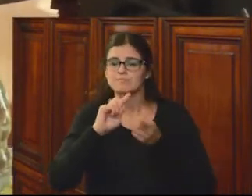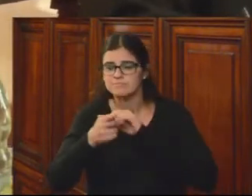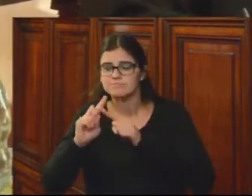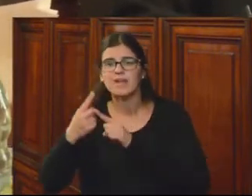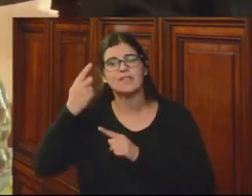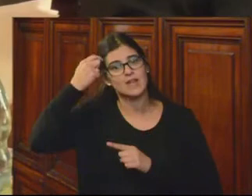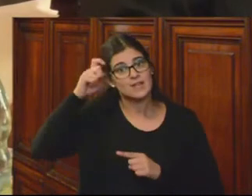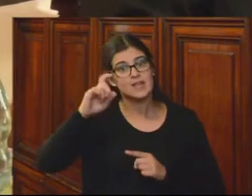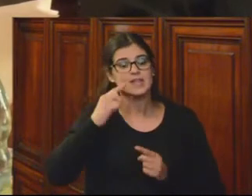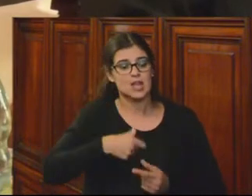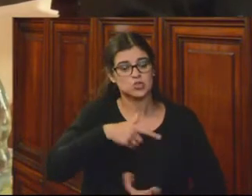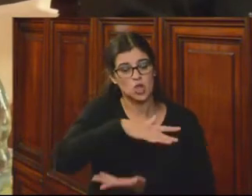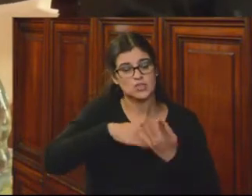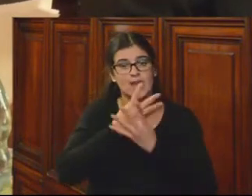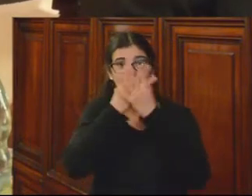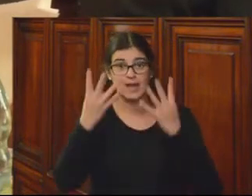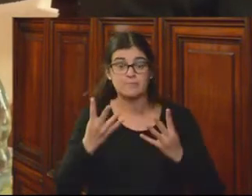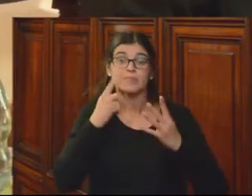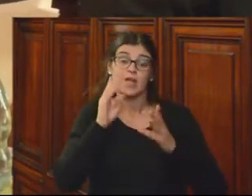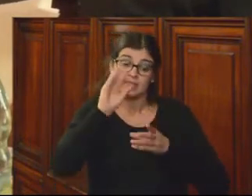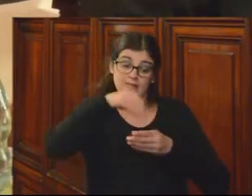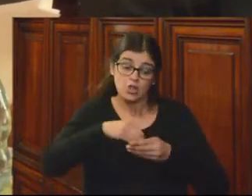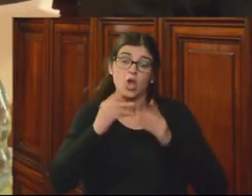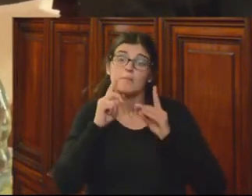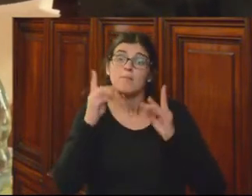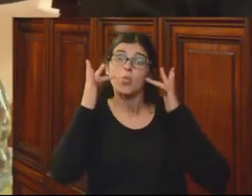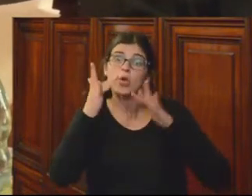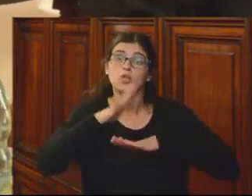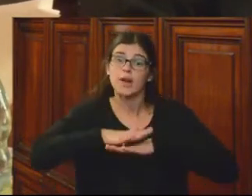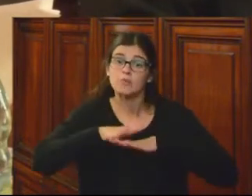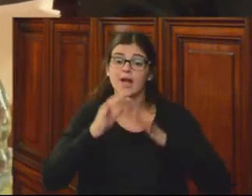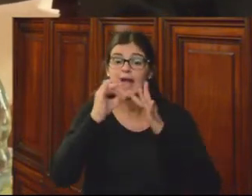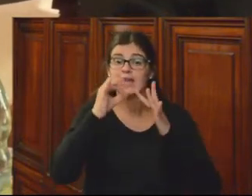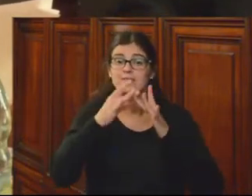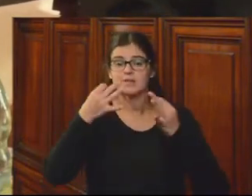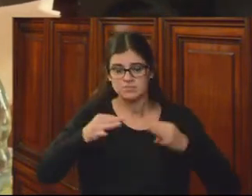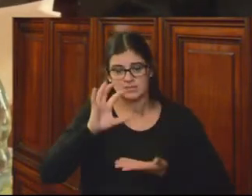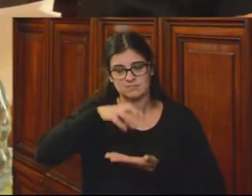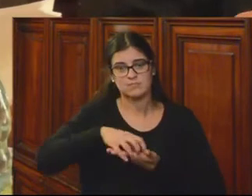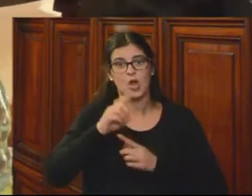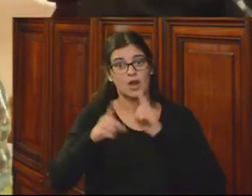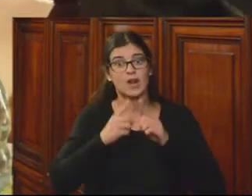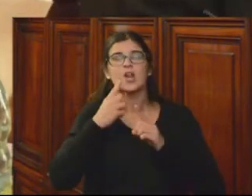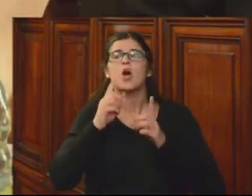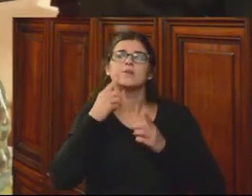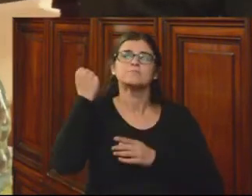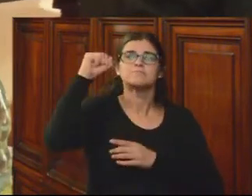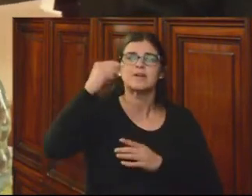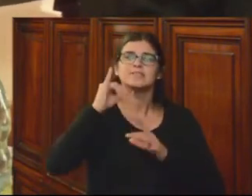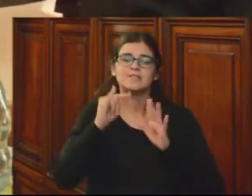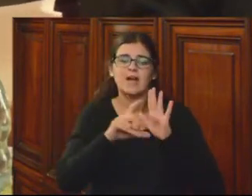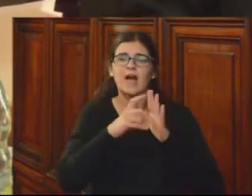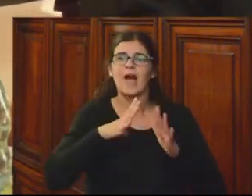con los estudiantes y la sociedad en general, dentro de un marco de educación responsable y de calidad académica, lo que no implica evadir la legislación vigente en